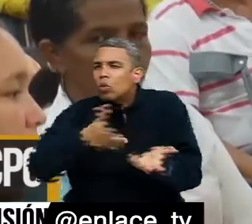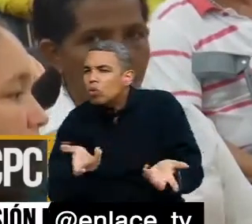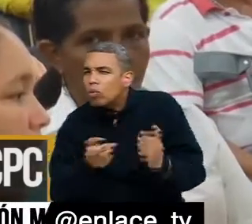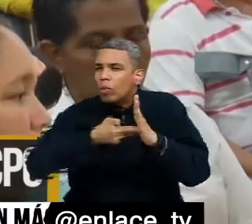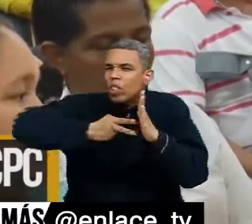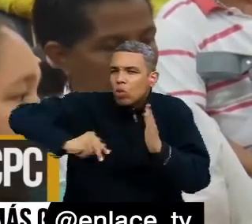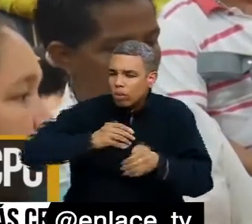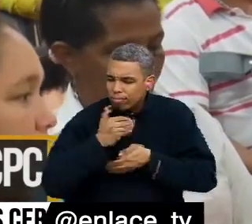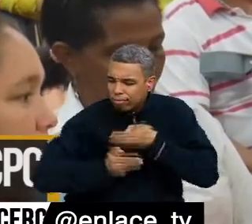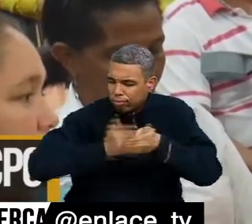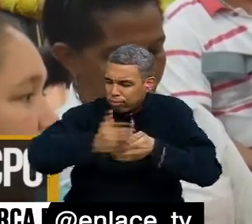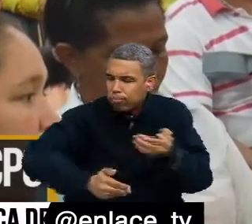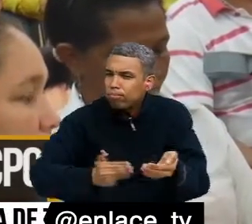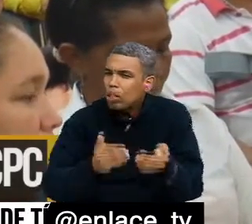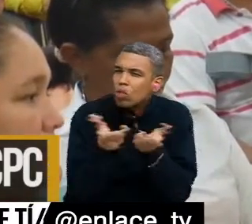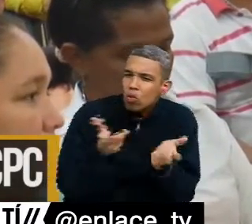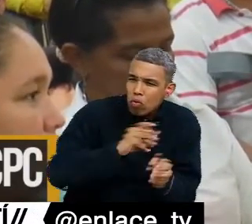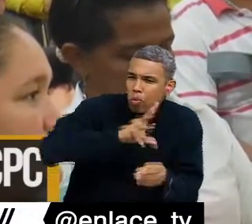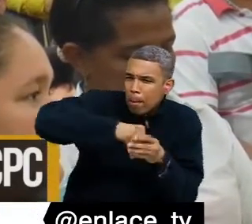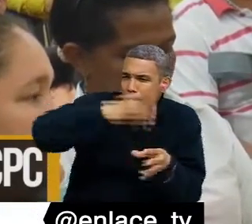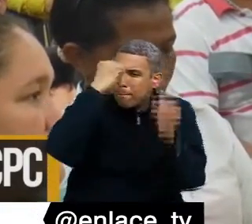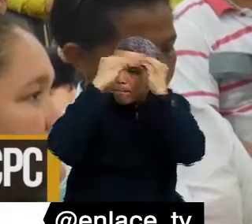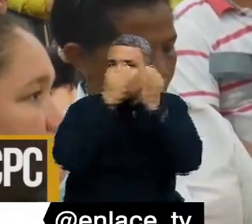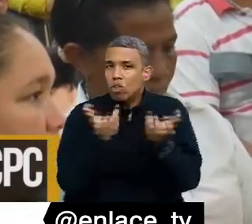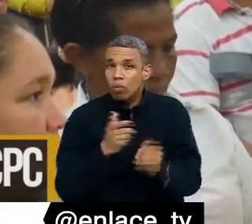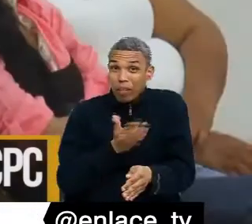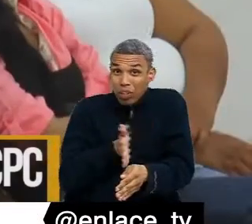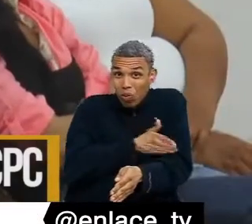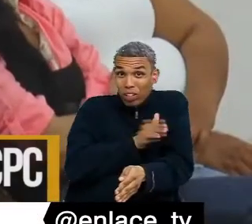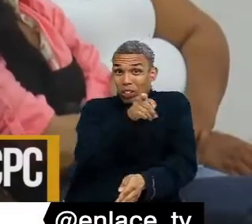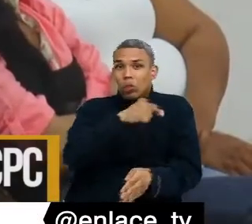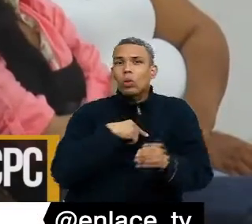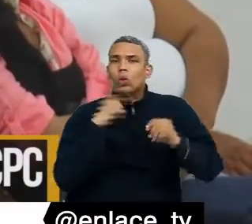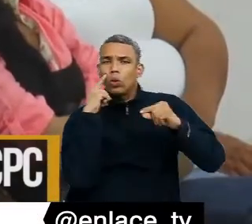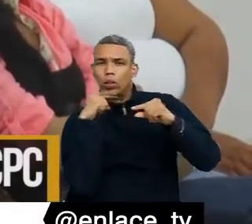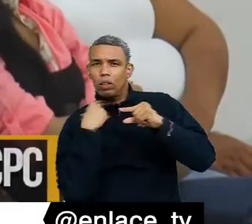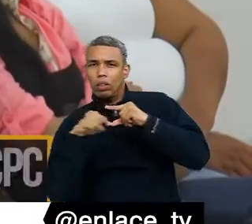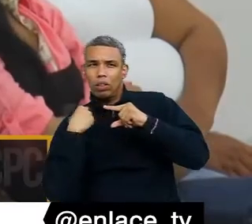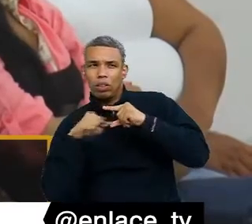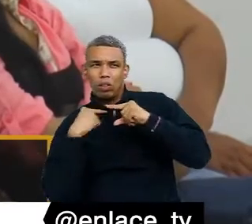tecnológico. Los interesados deben inscribirse a través del correo electrónico